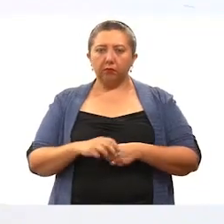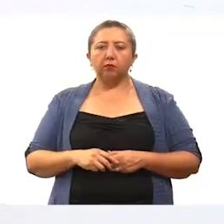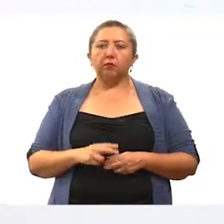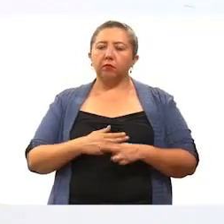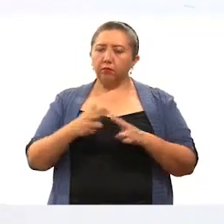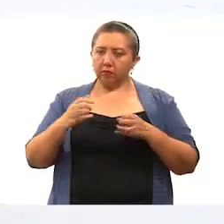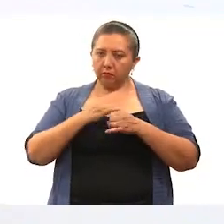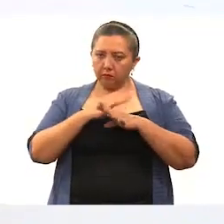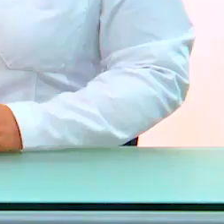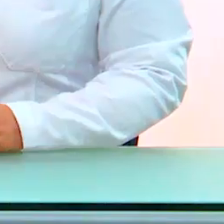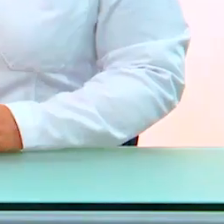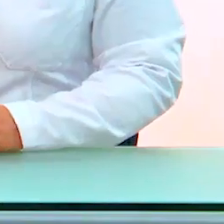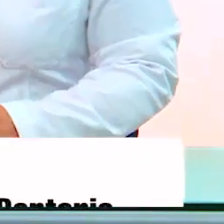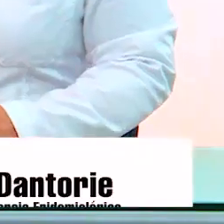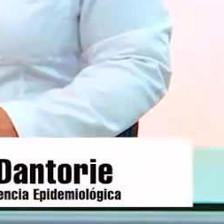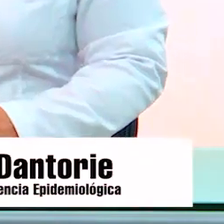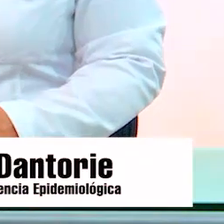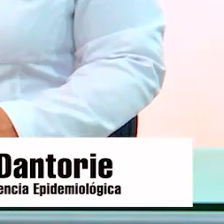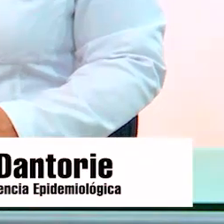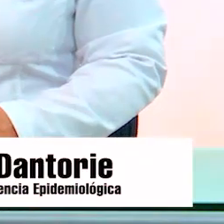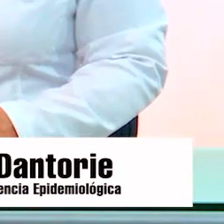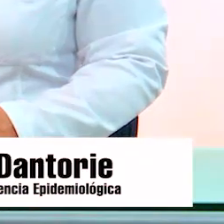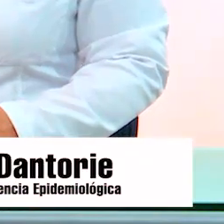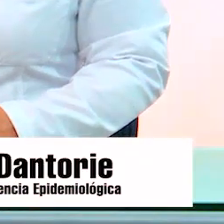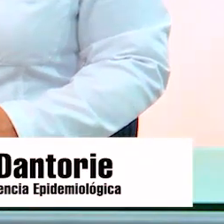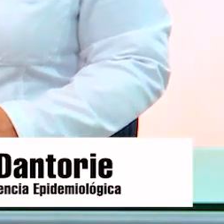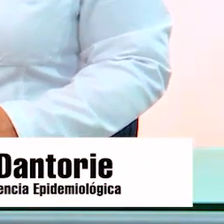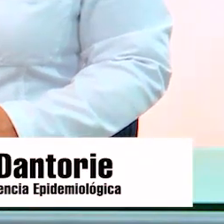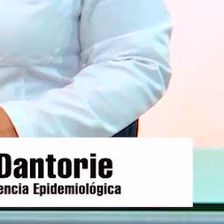amarillo. Hasta aquí el reporte, doctora. Gracias, licenciada.